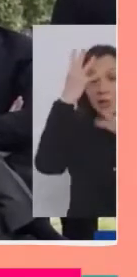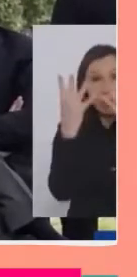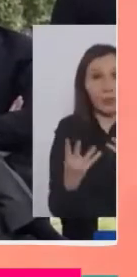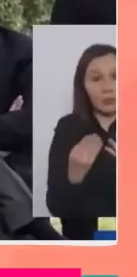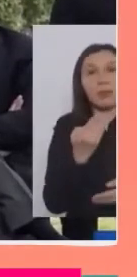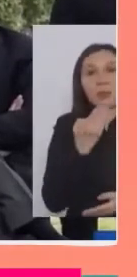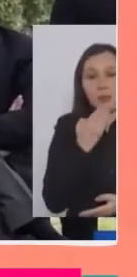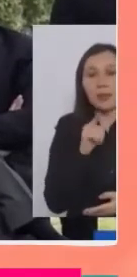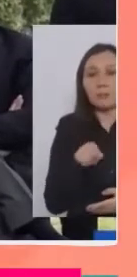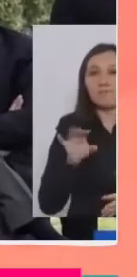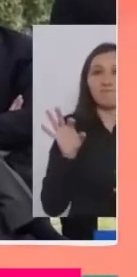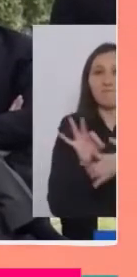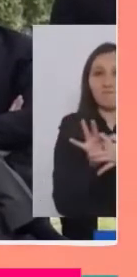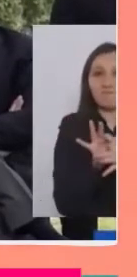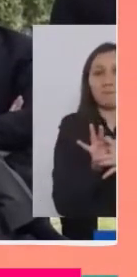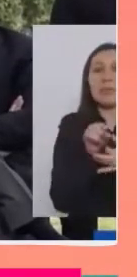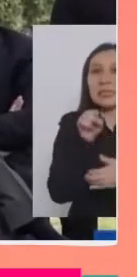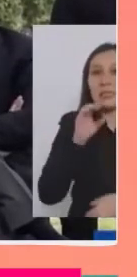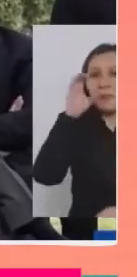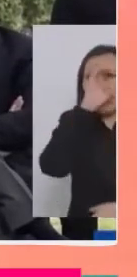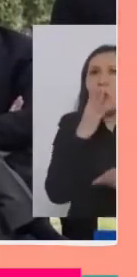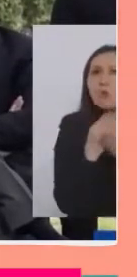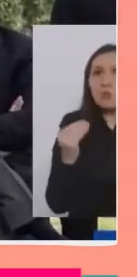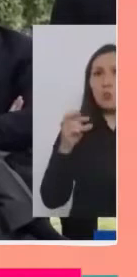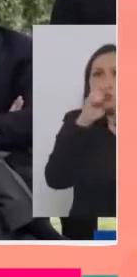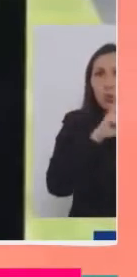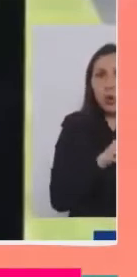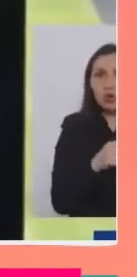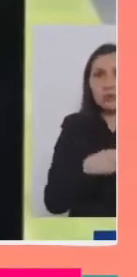veo como un retroceso porque no se le está ganando